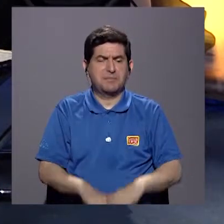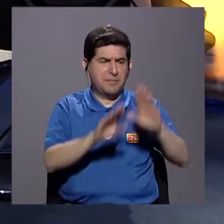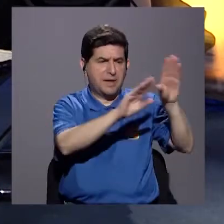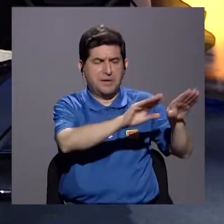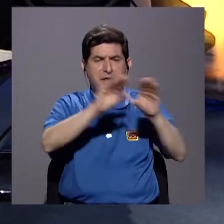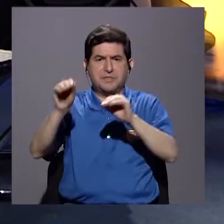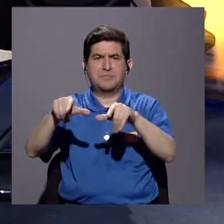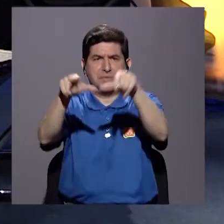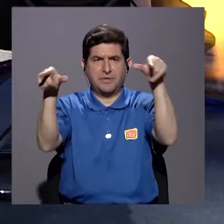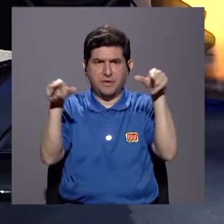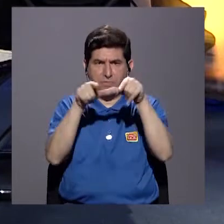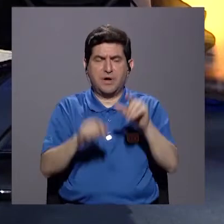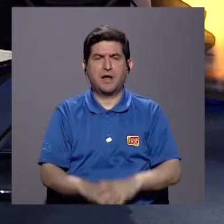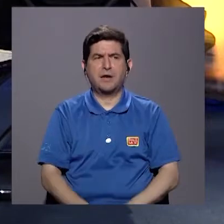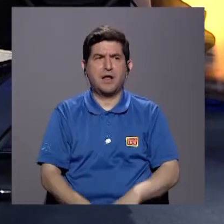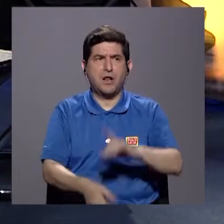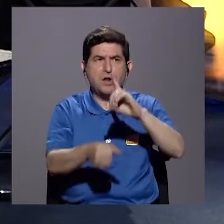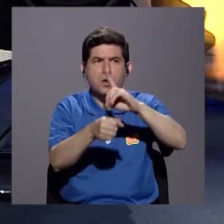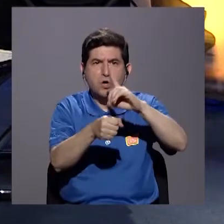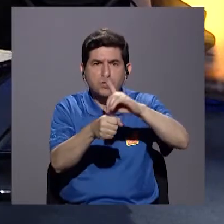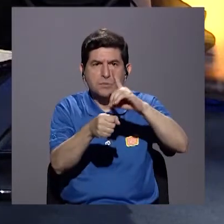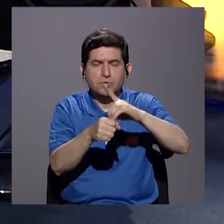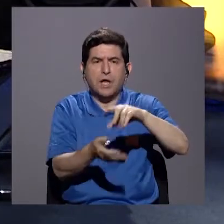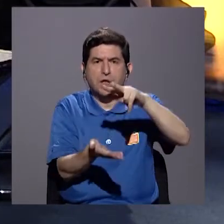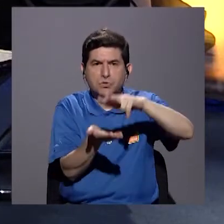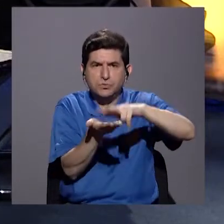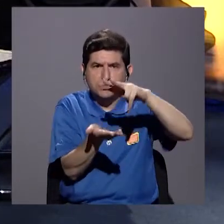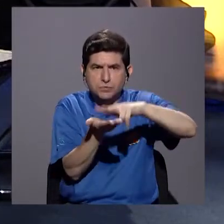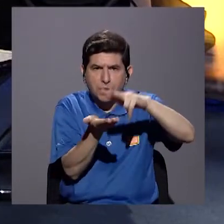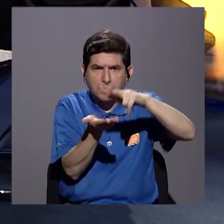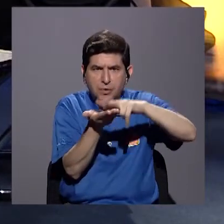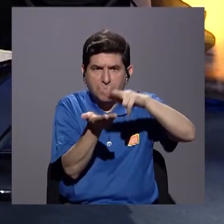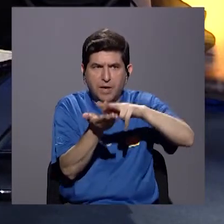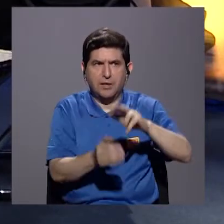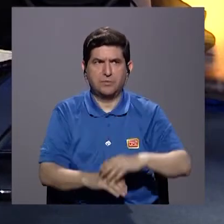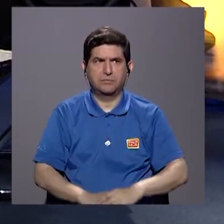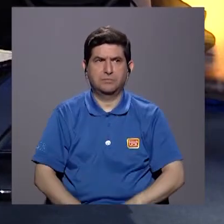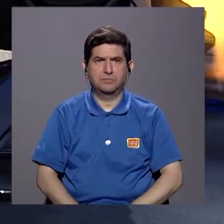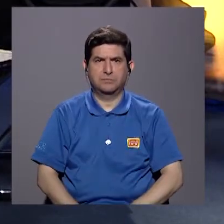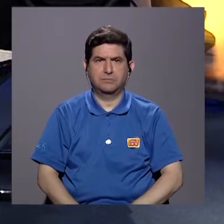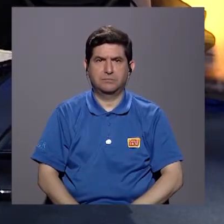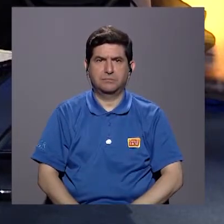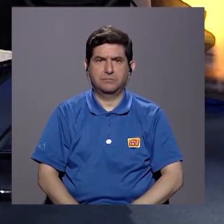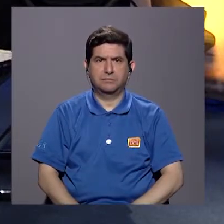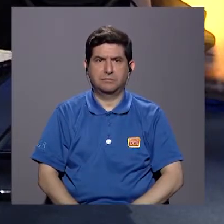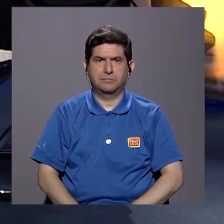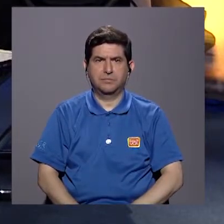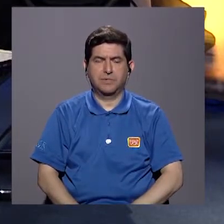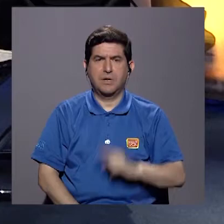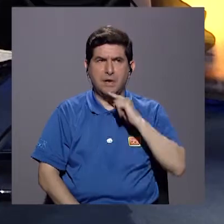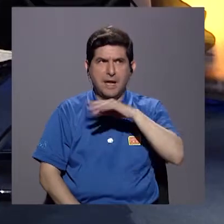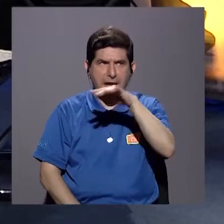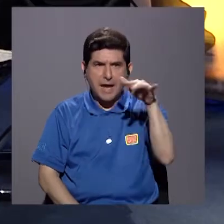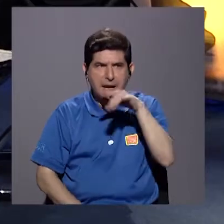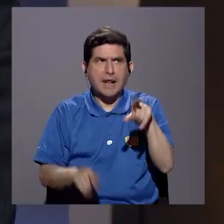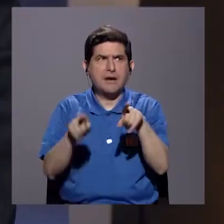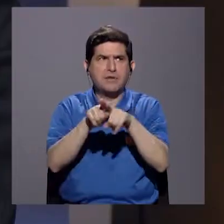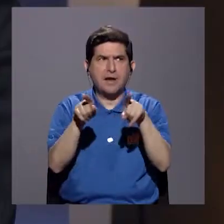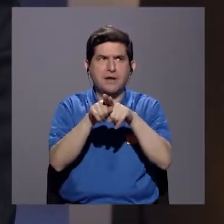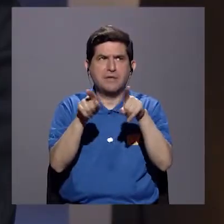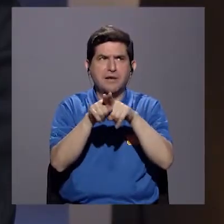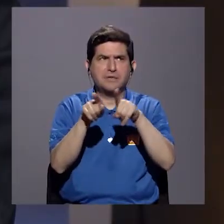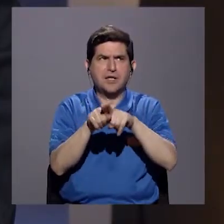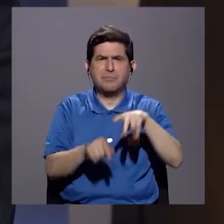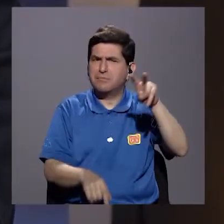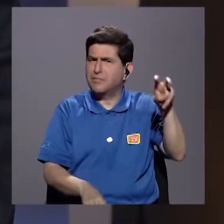de traspaso del inmueble. Los diputados de la época lo aprobaron y en la